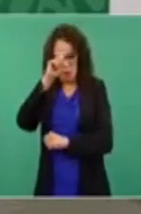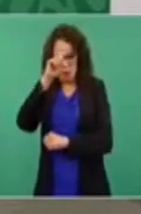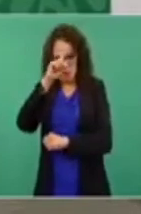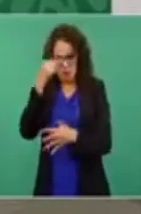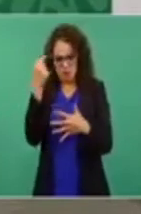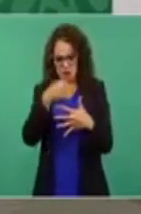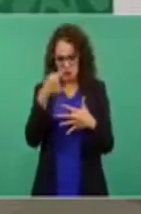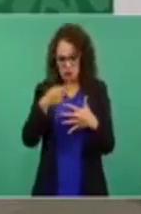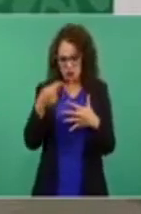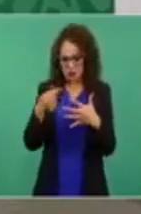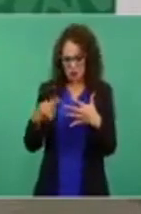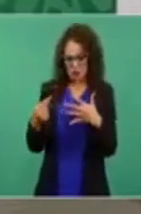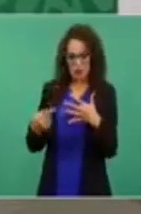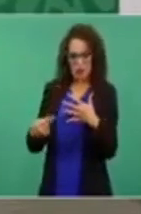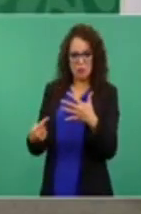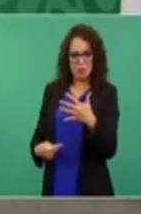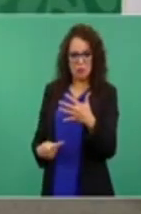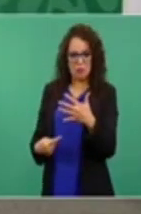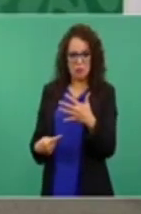sus recetas,